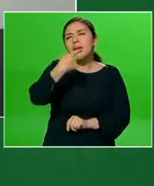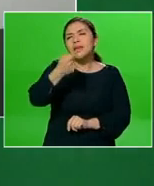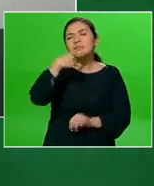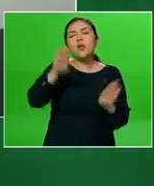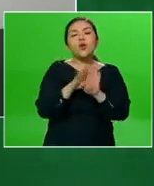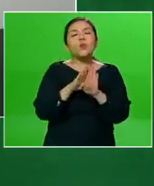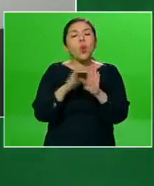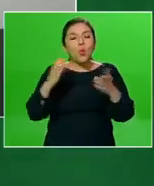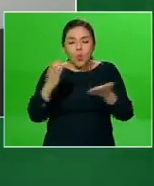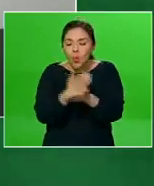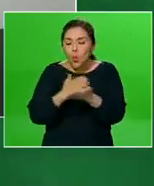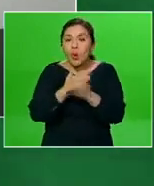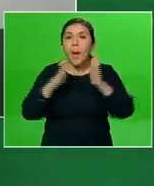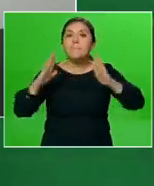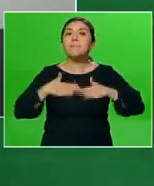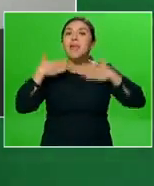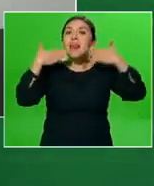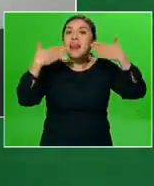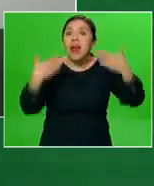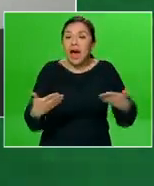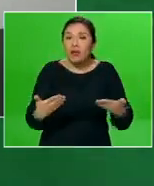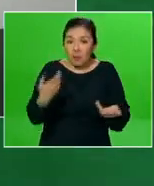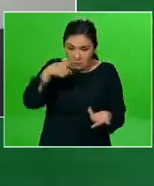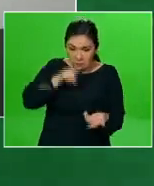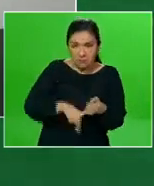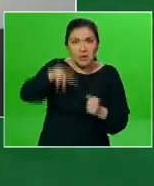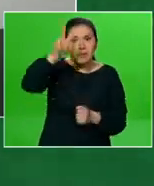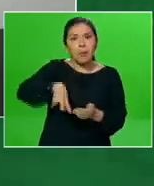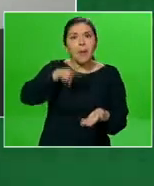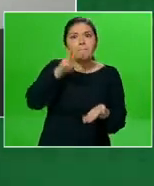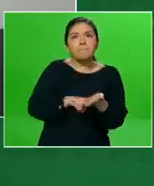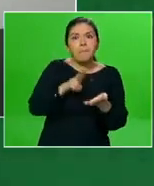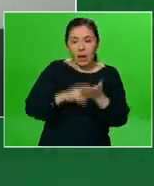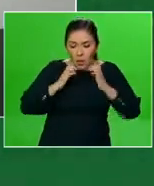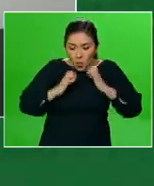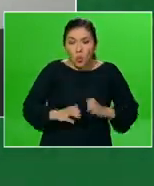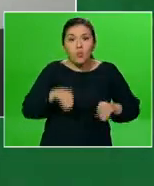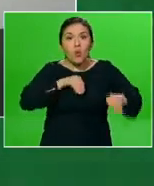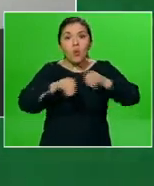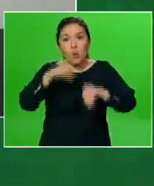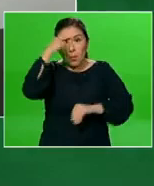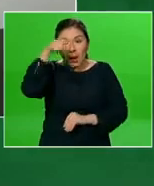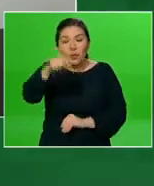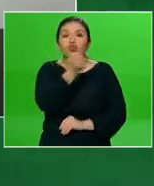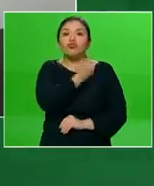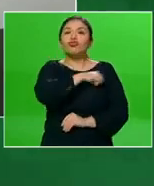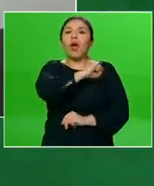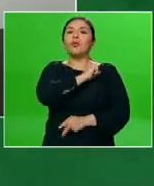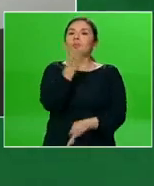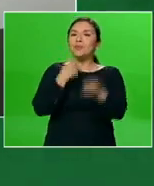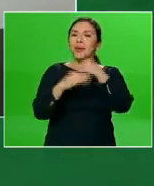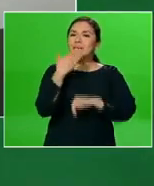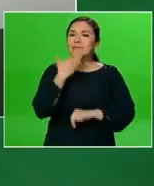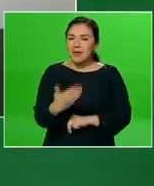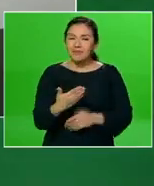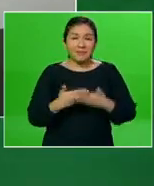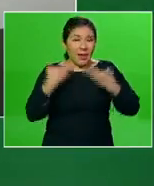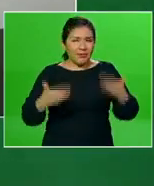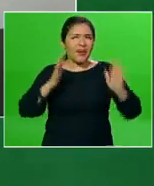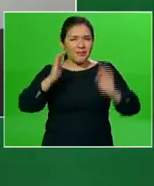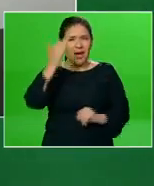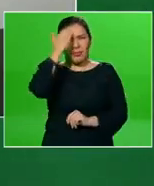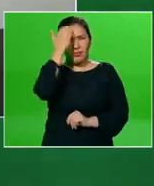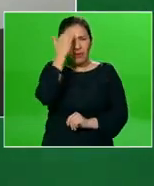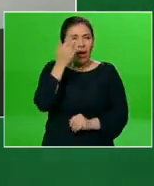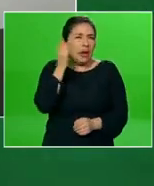milagrosa y hablaba de los valores el movimiento para nuestra salud sabemos que aún en medio